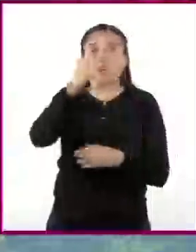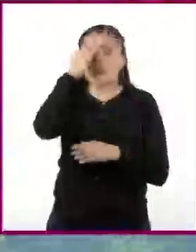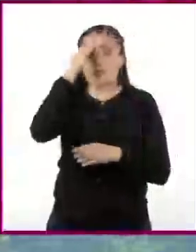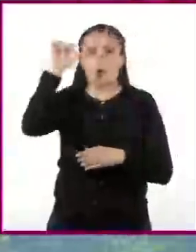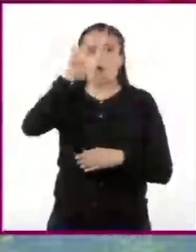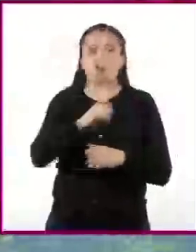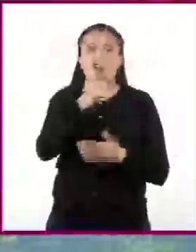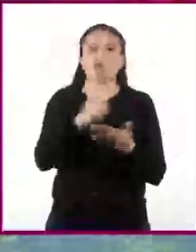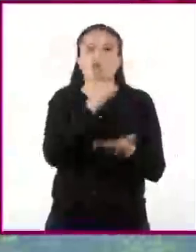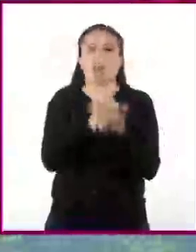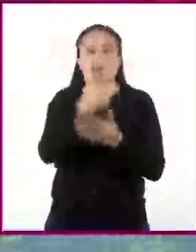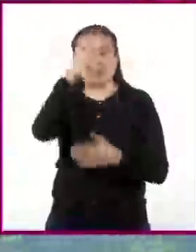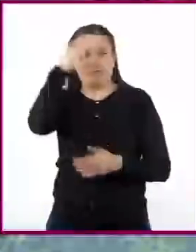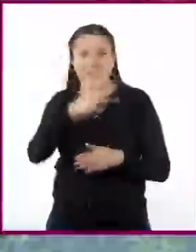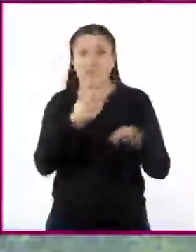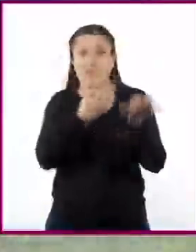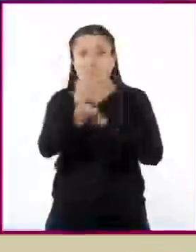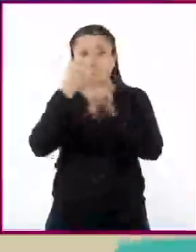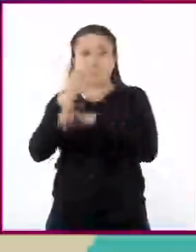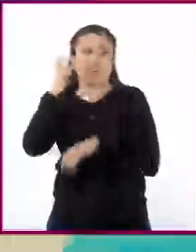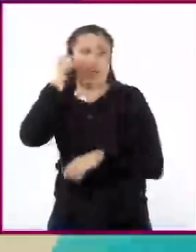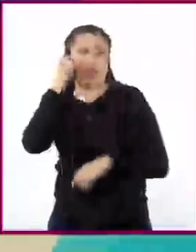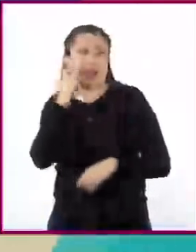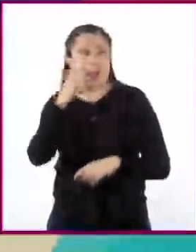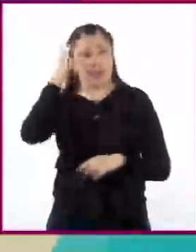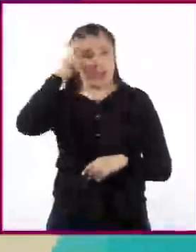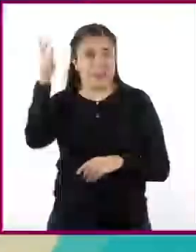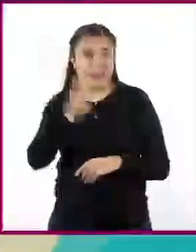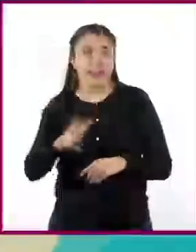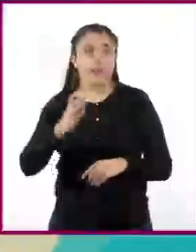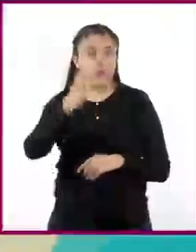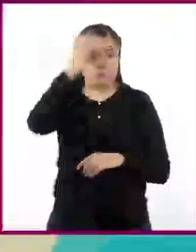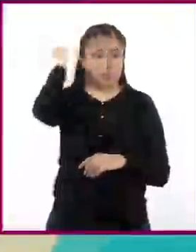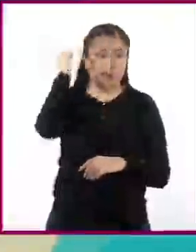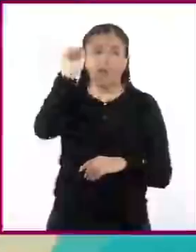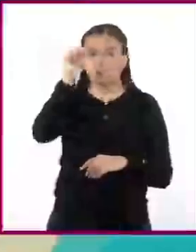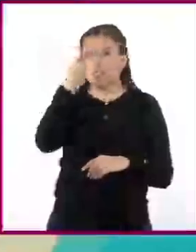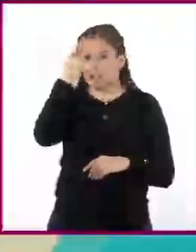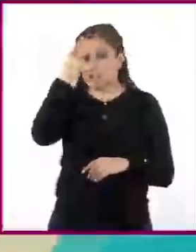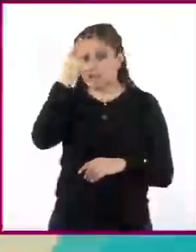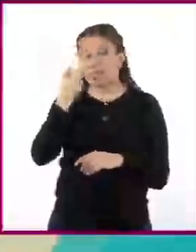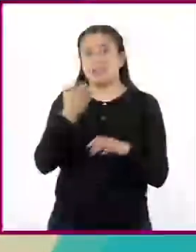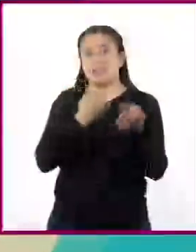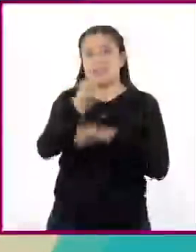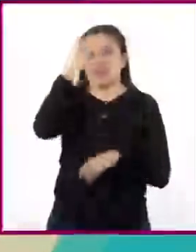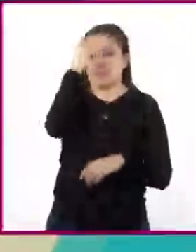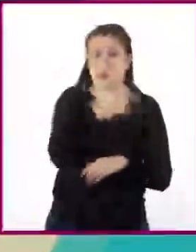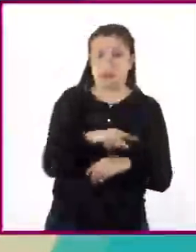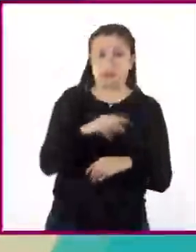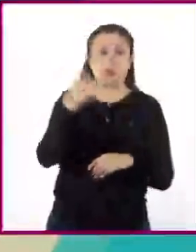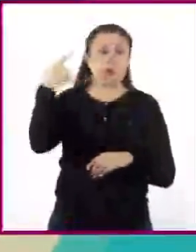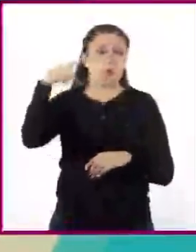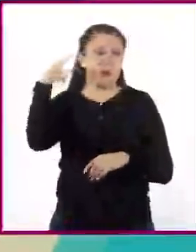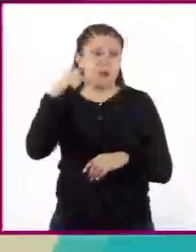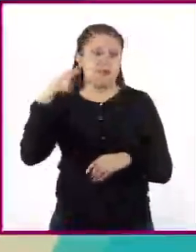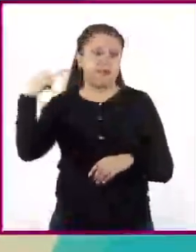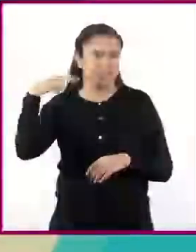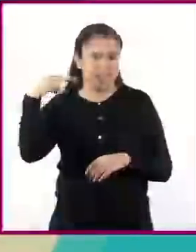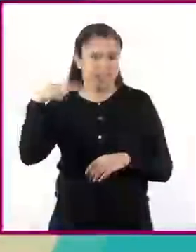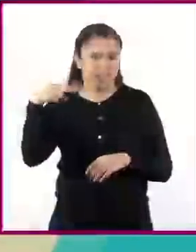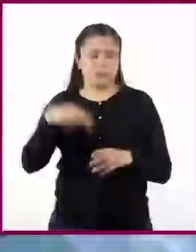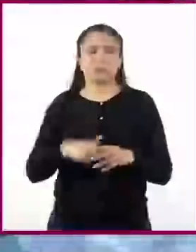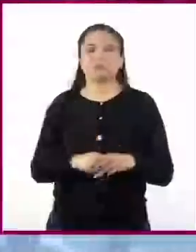la Ciudad de México y los estados de Guerrero, Hidalgo, Morelos, San Luis Potosí, Estado de México, Puebla y